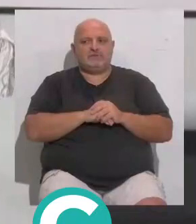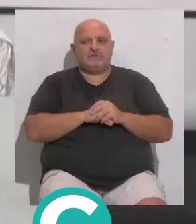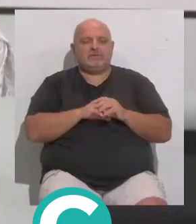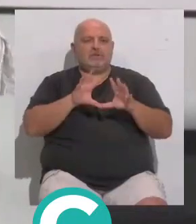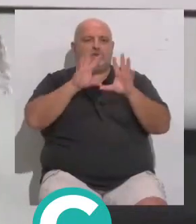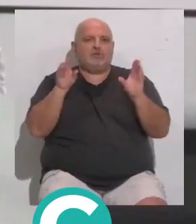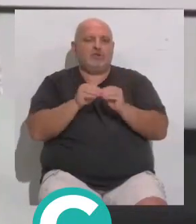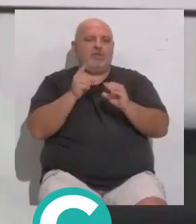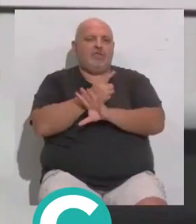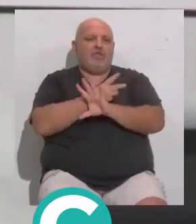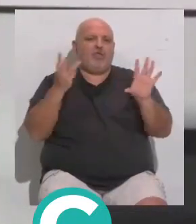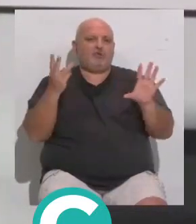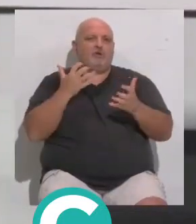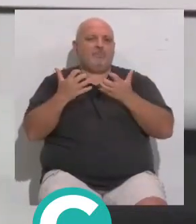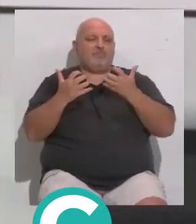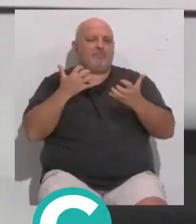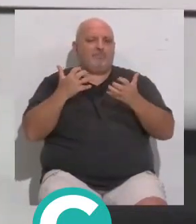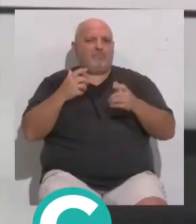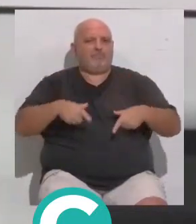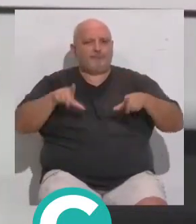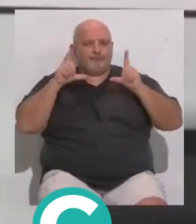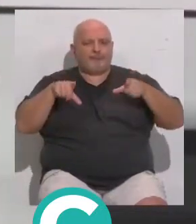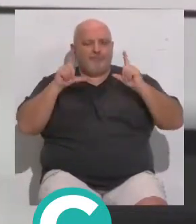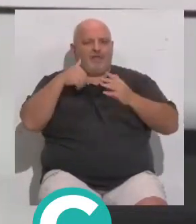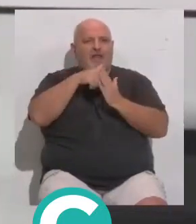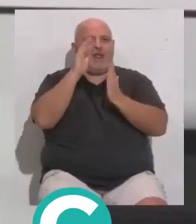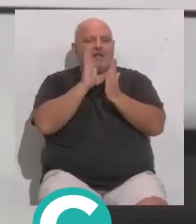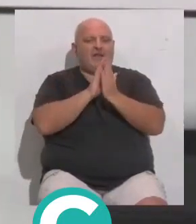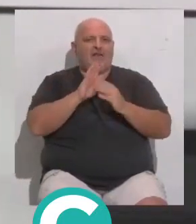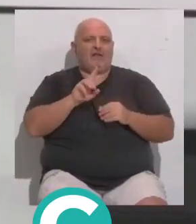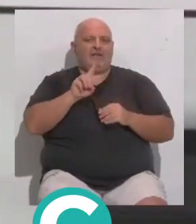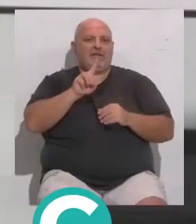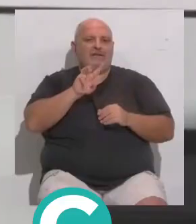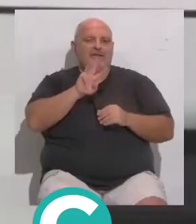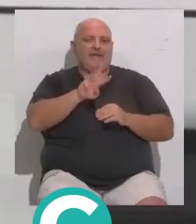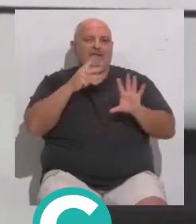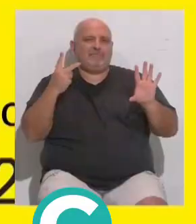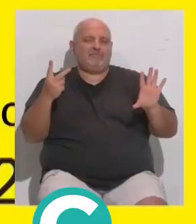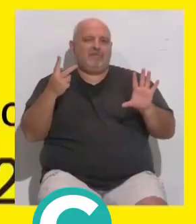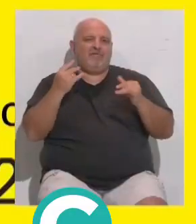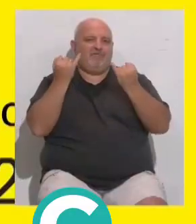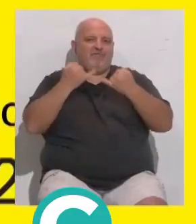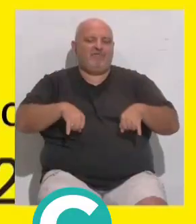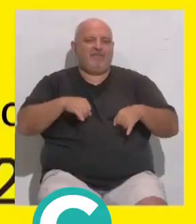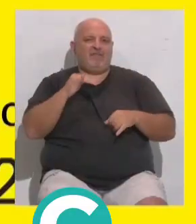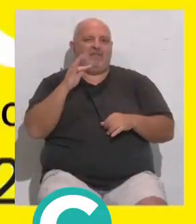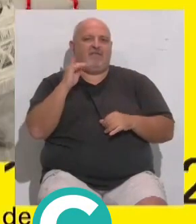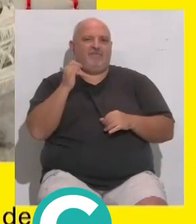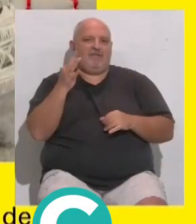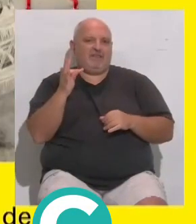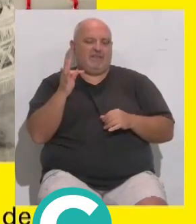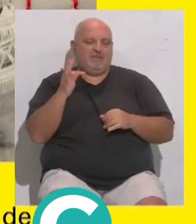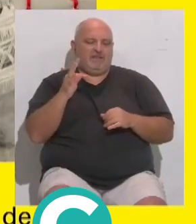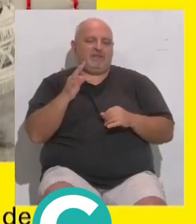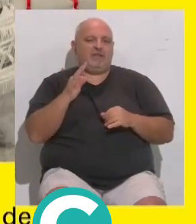Un total de 18 espectáculos protagonizan este año el cartel de la 37ª edición del Festival Iberoamericano de